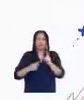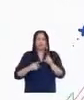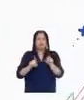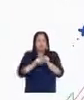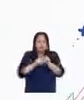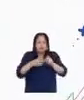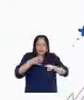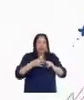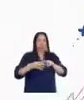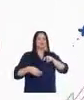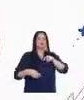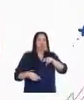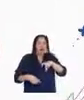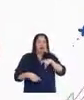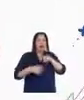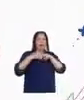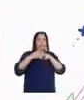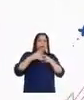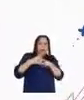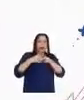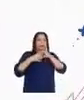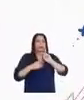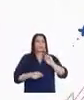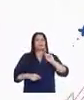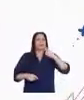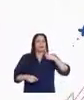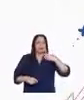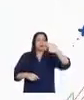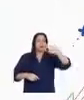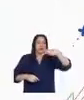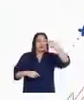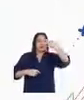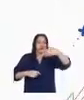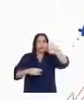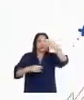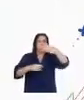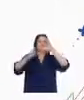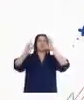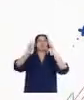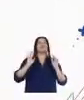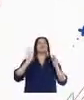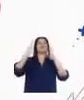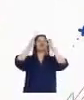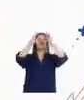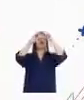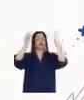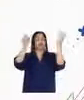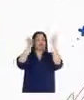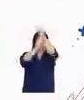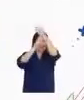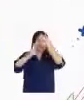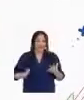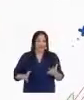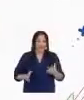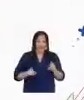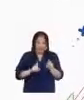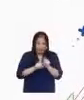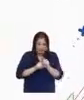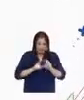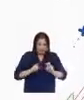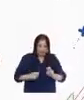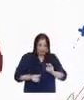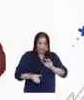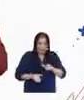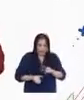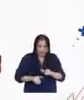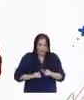subir peldaño tras peldaño para llegar ¿a dónde? A la cima. Cada peldaño es un